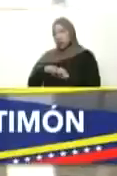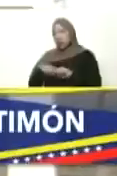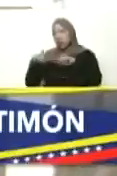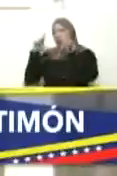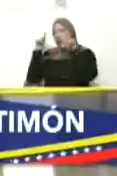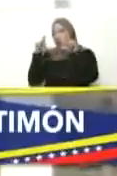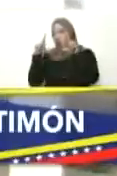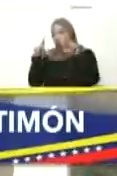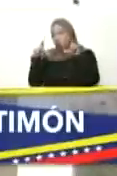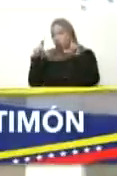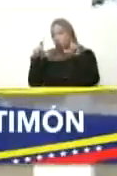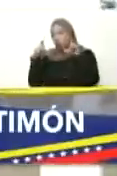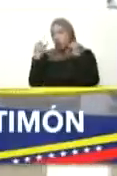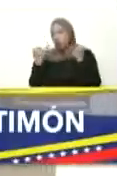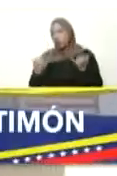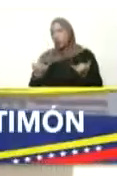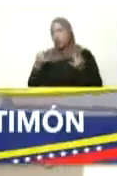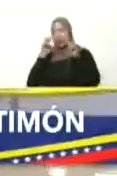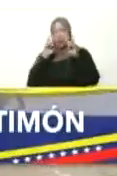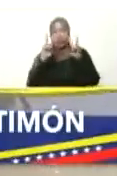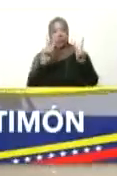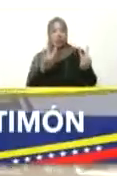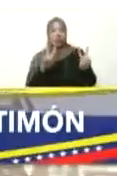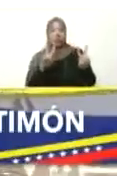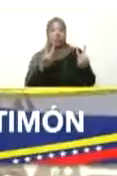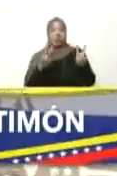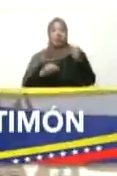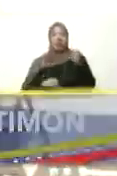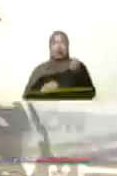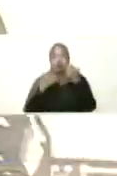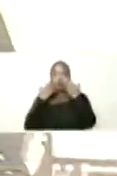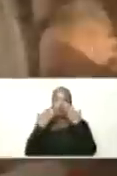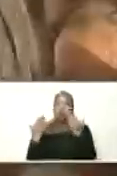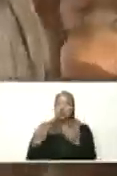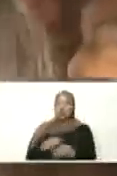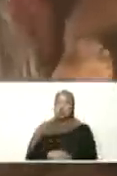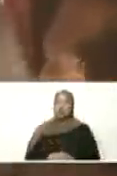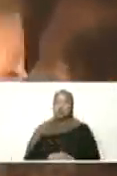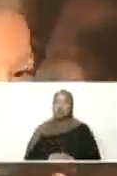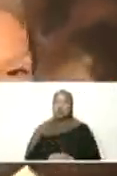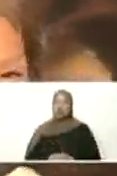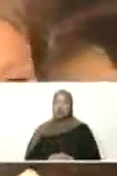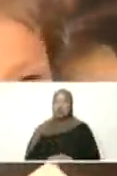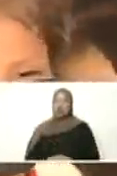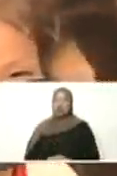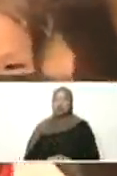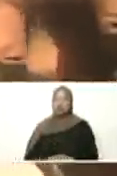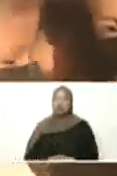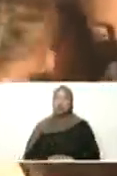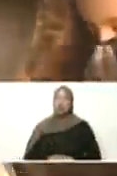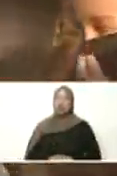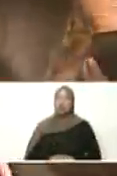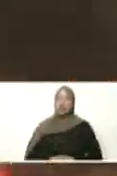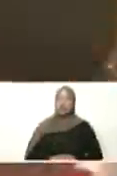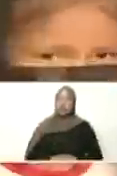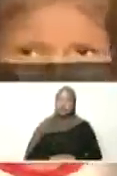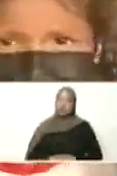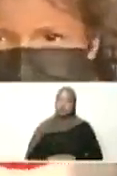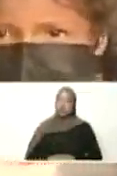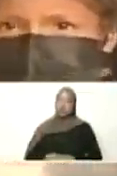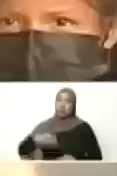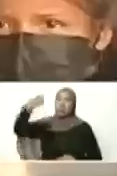aquí. Viendo para allá, viendo de para allá. Eso es. De cara al sol.